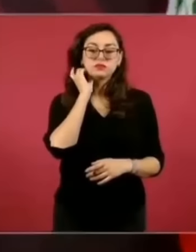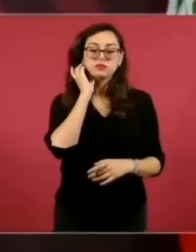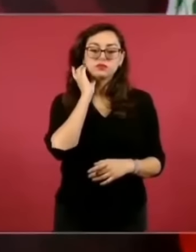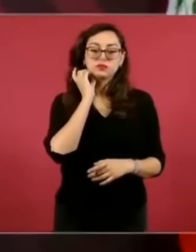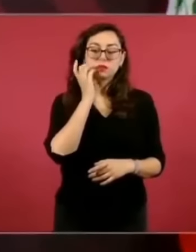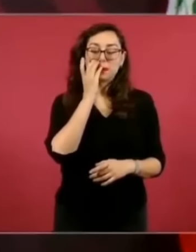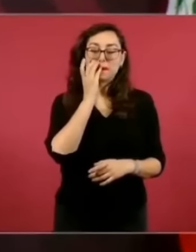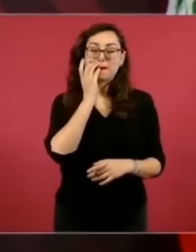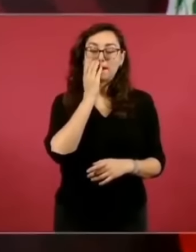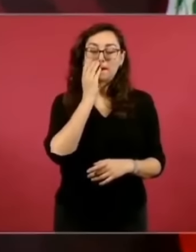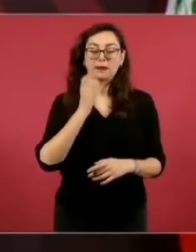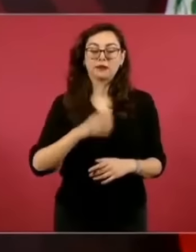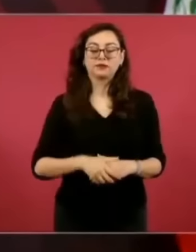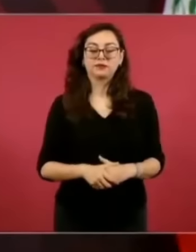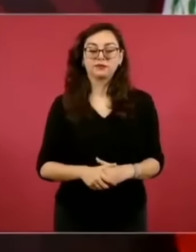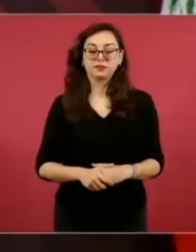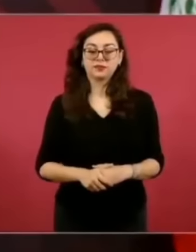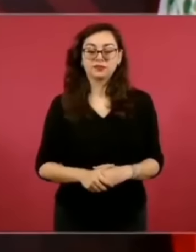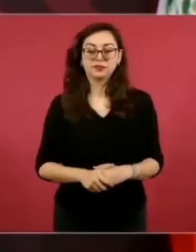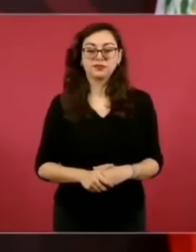propuso un opositor a Madero.